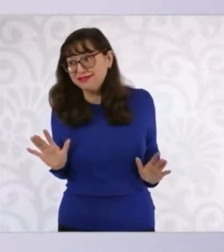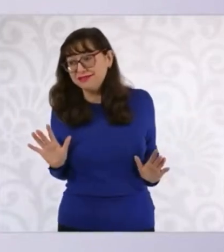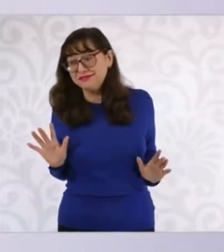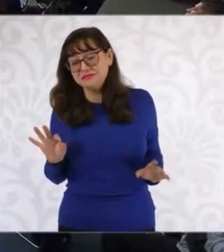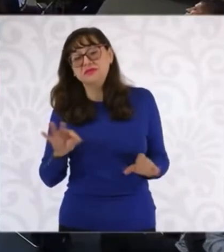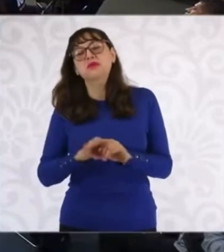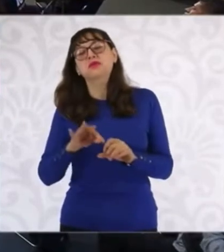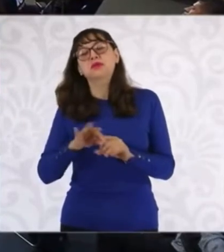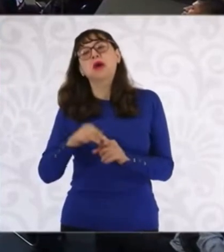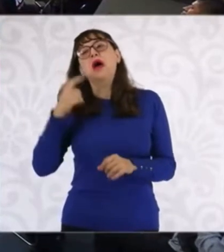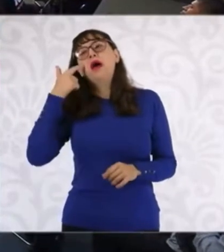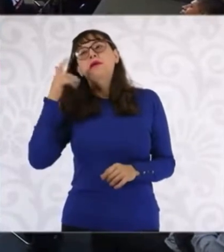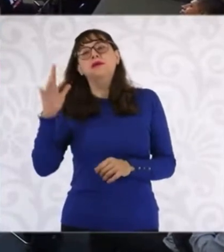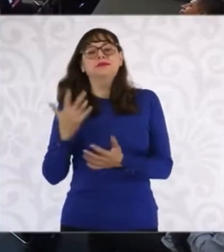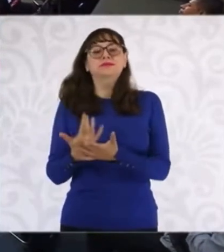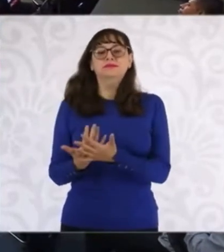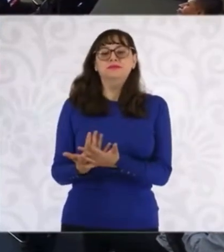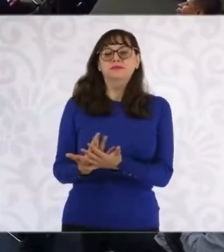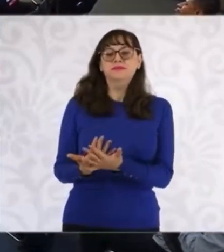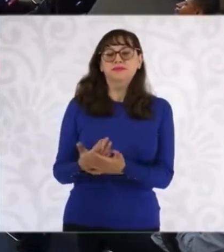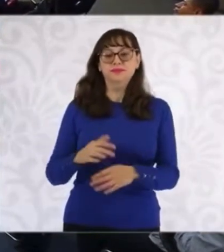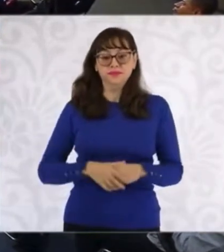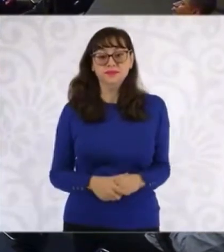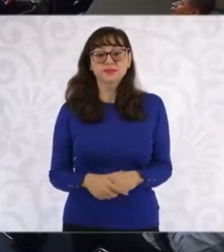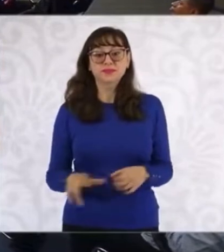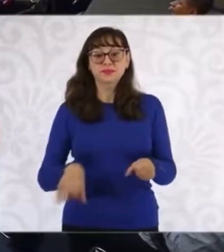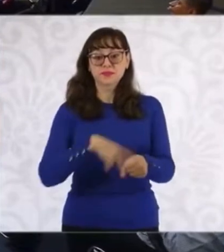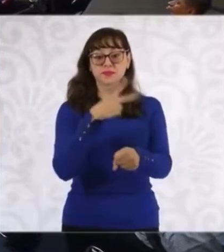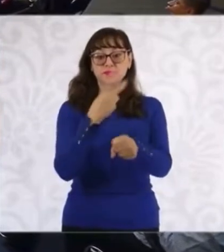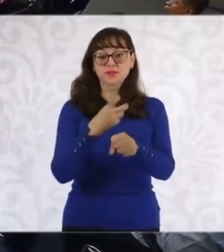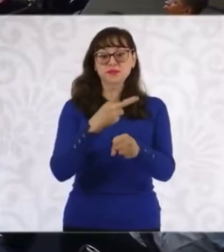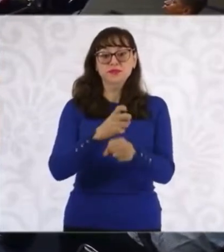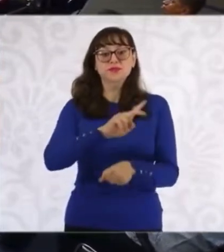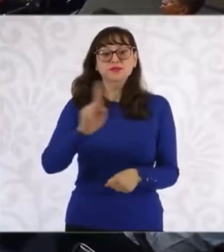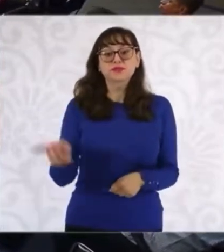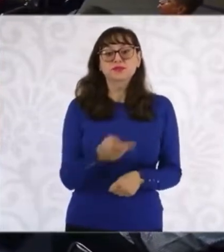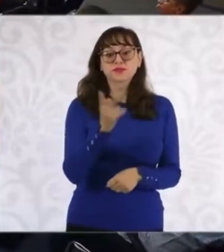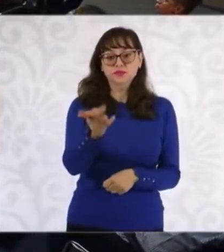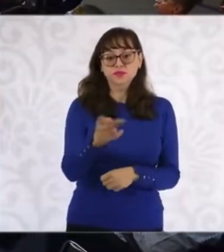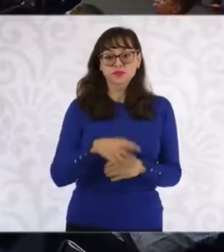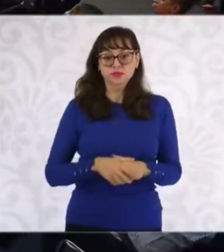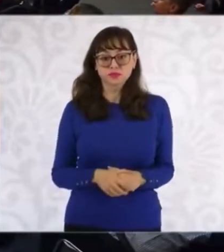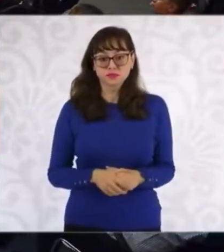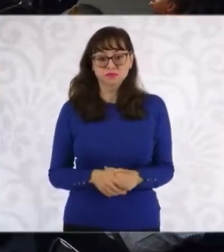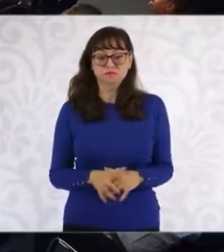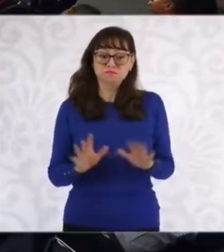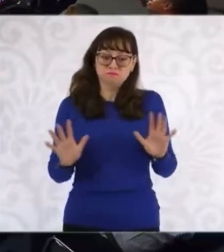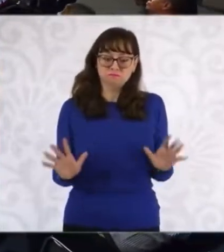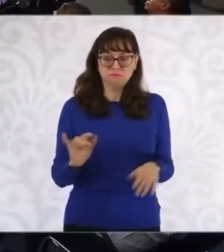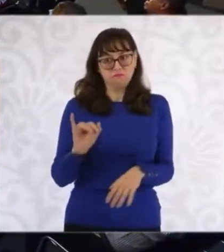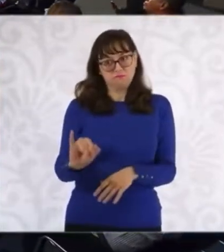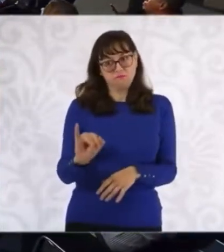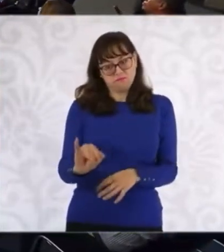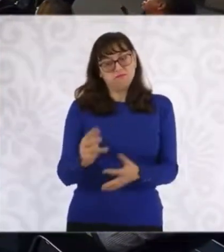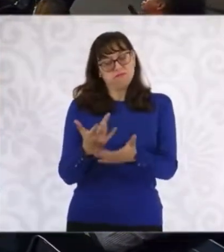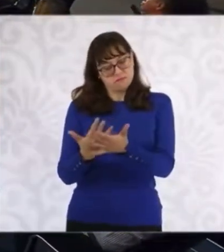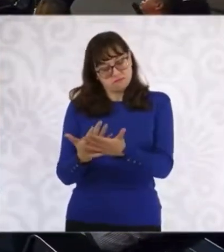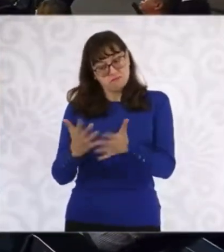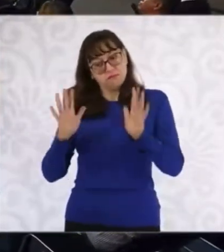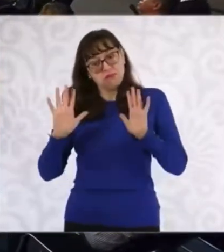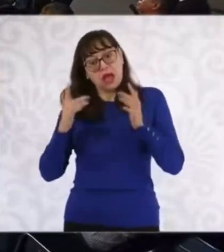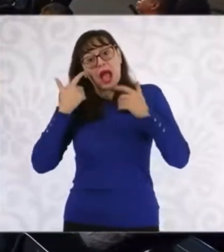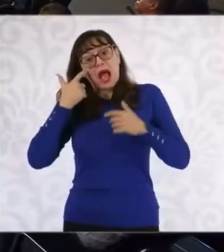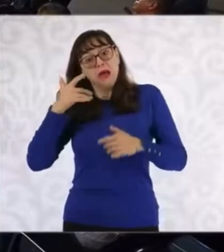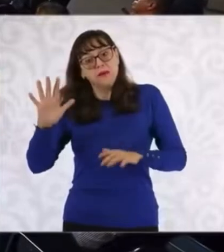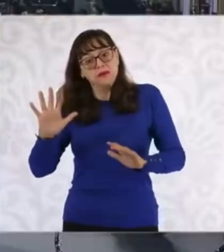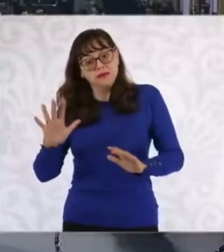vota. Correcto. En una segunda pregunta, Presidenta, esperando que no pase nada extraordinario el jueves y pues ya no la